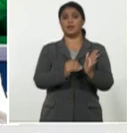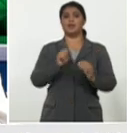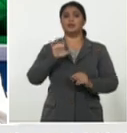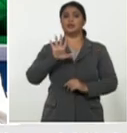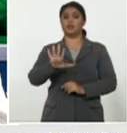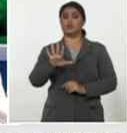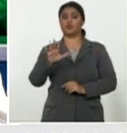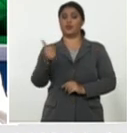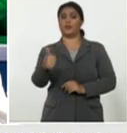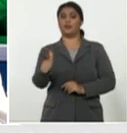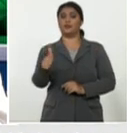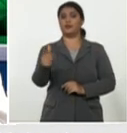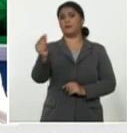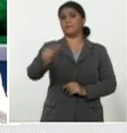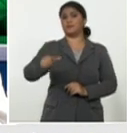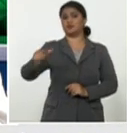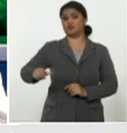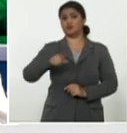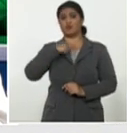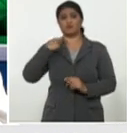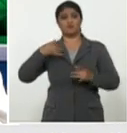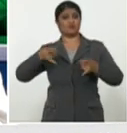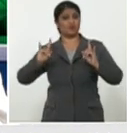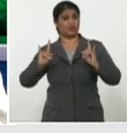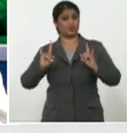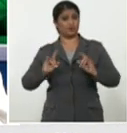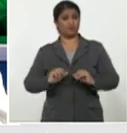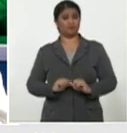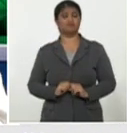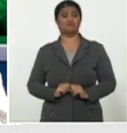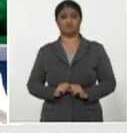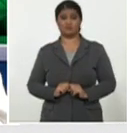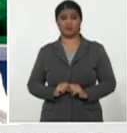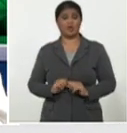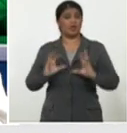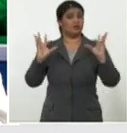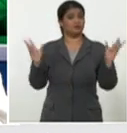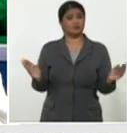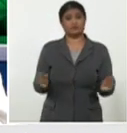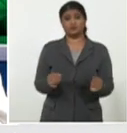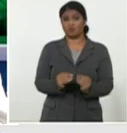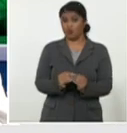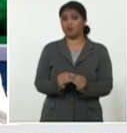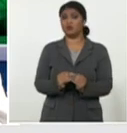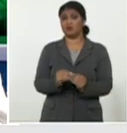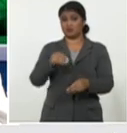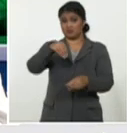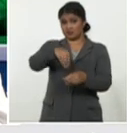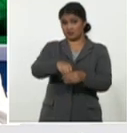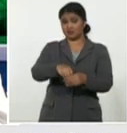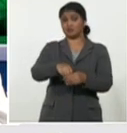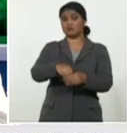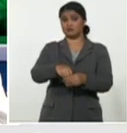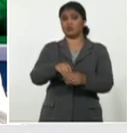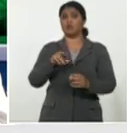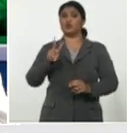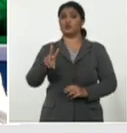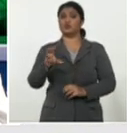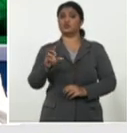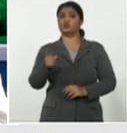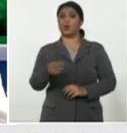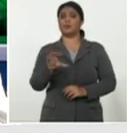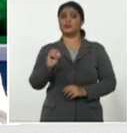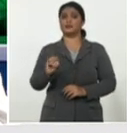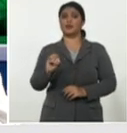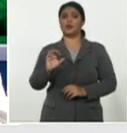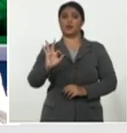3.278.510 personas que han perdido la vida, para una letalidad del 2,08%. La